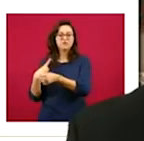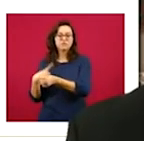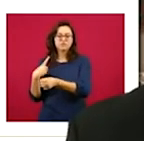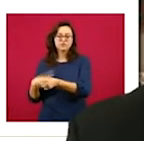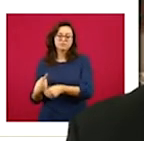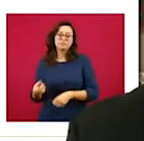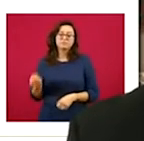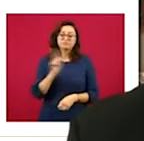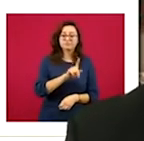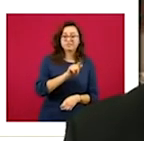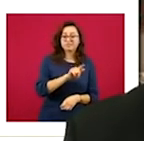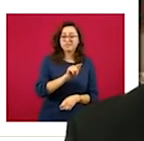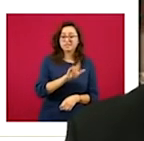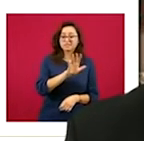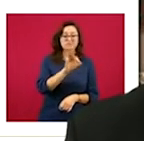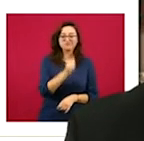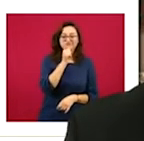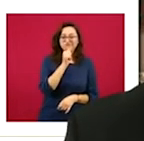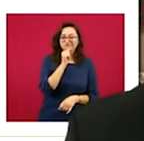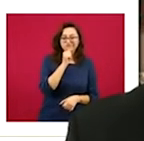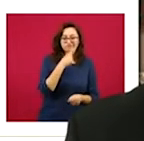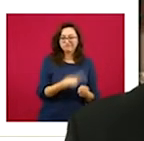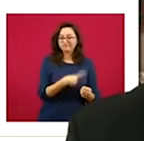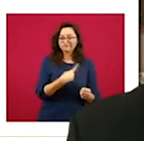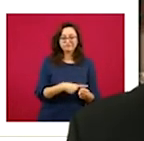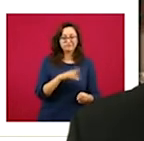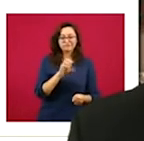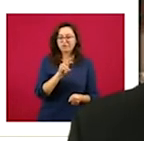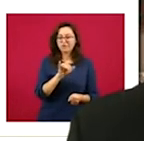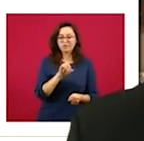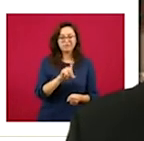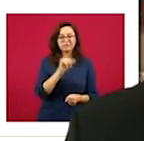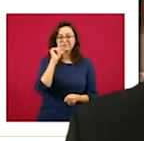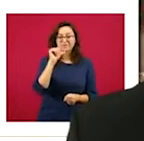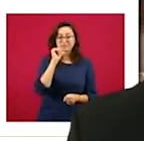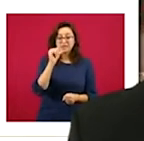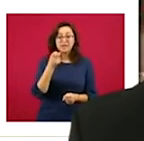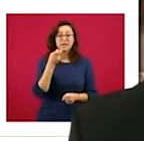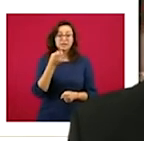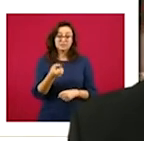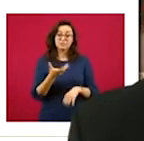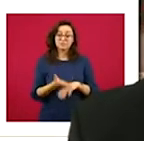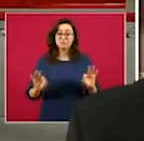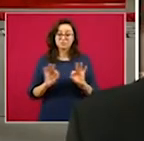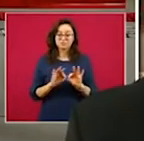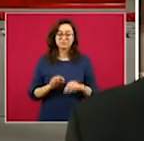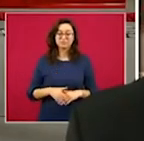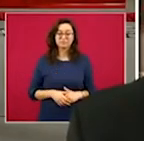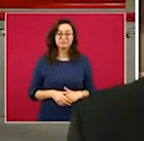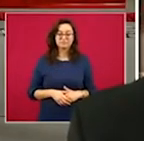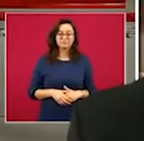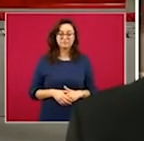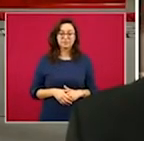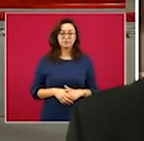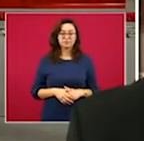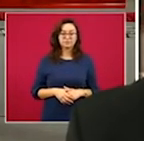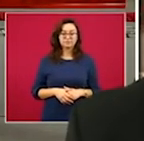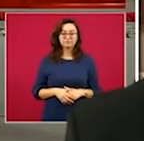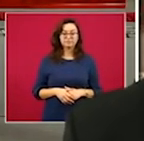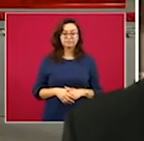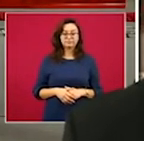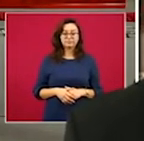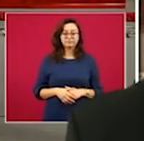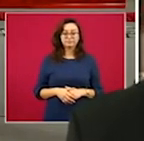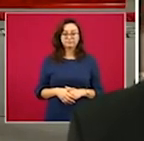apagar el modelo centinela. ¿Qué era el modelo centinela? El modelo centinela era justamente un modelo de estimación que el gobierno federal comenzó a